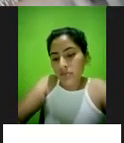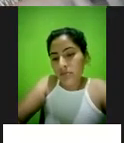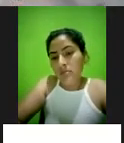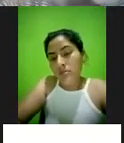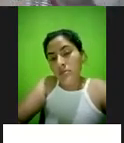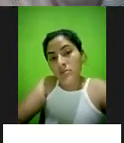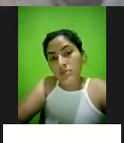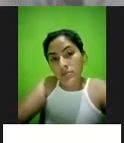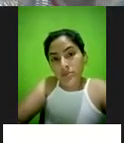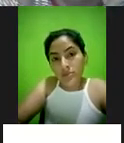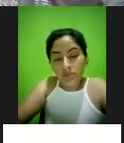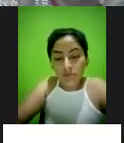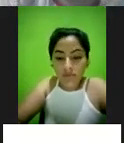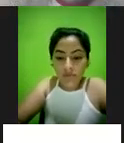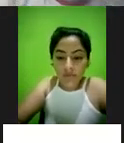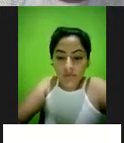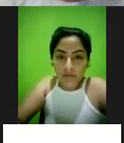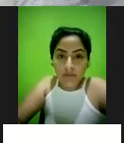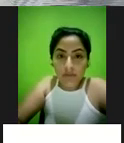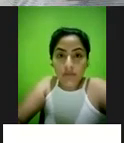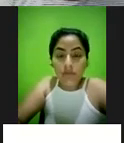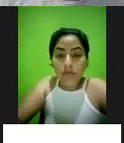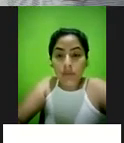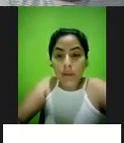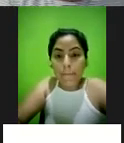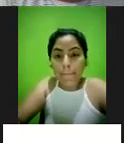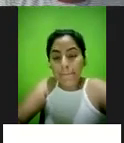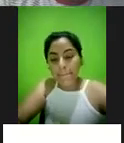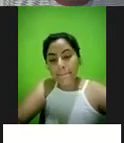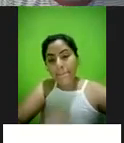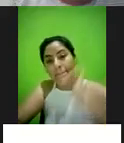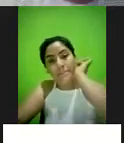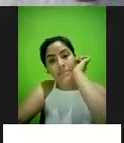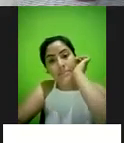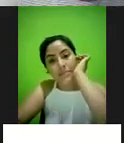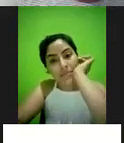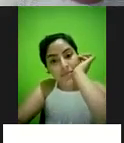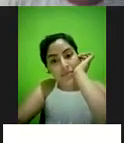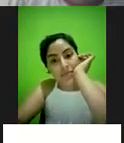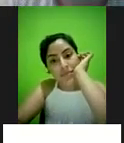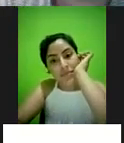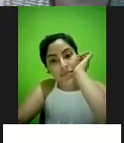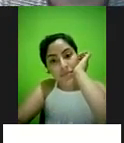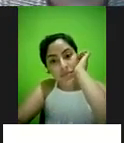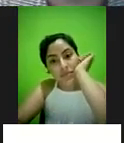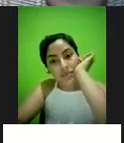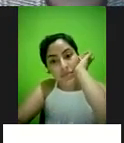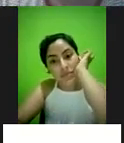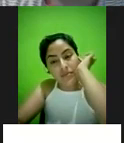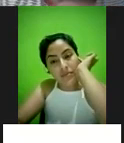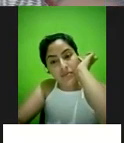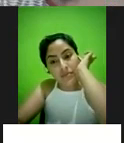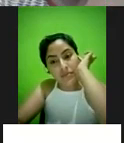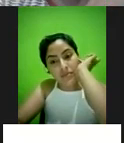ejemplo tenemos lo de las costillas, ¿no? Tenemos las siete costillas verdaderas y luego siguen las costillas falsas, ¿no? Que se articulan con cartílagos. En todos lados